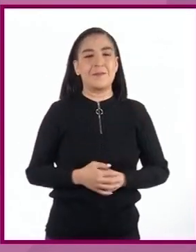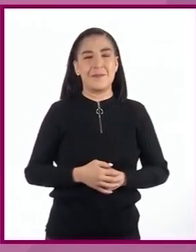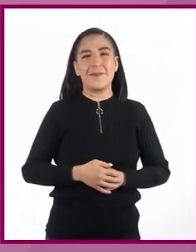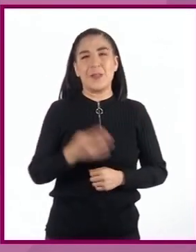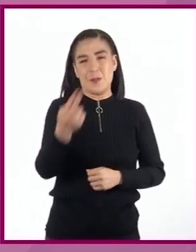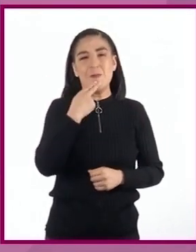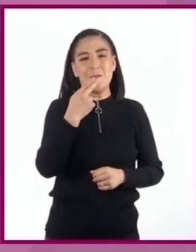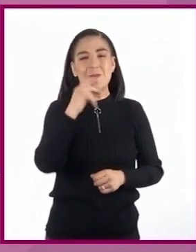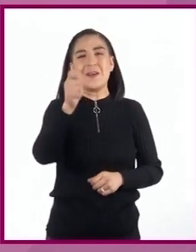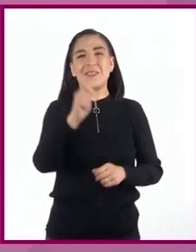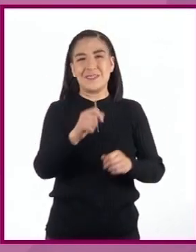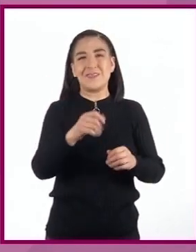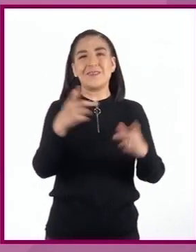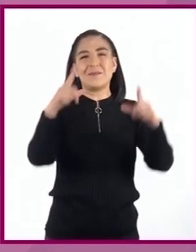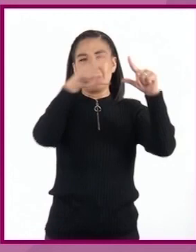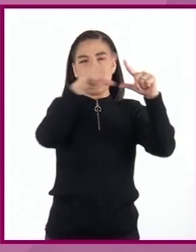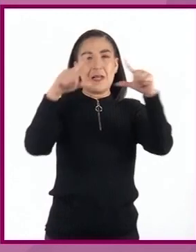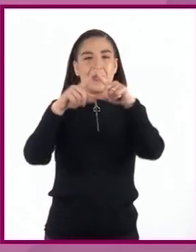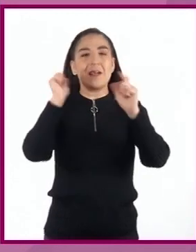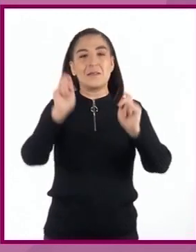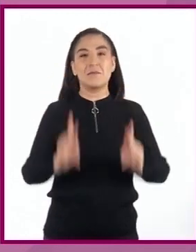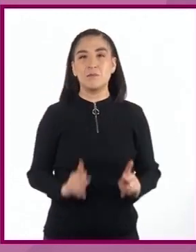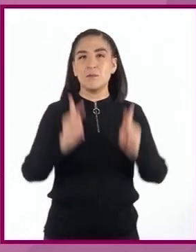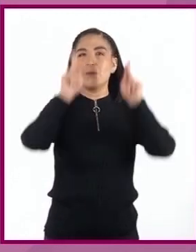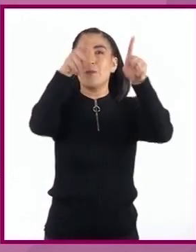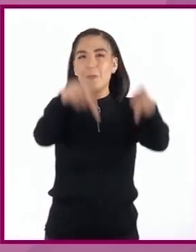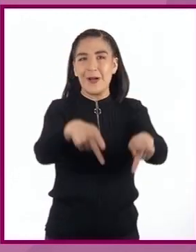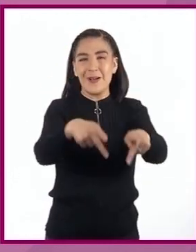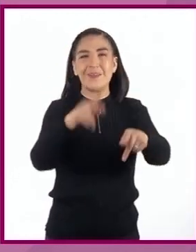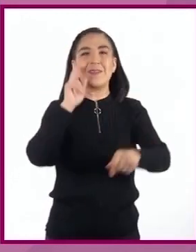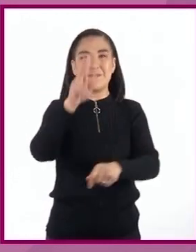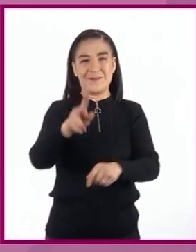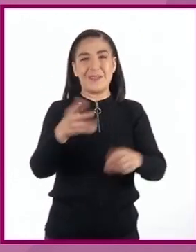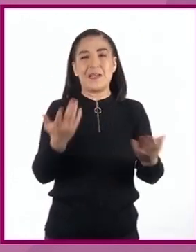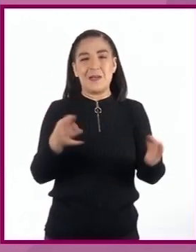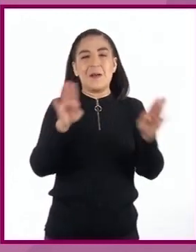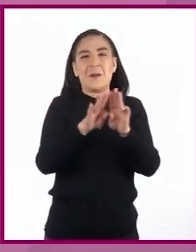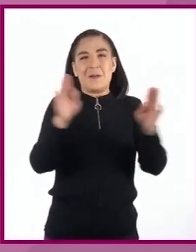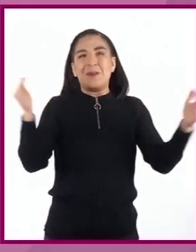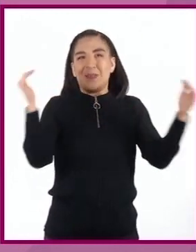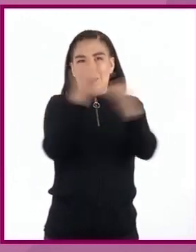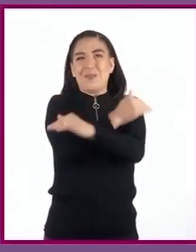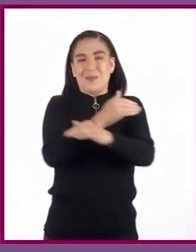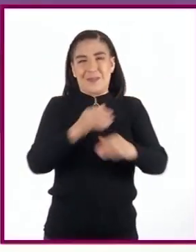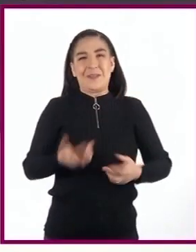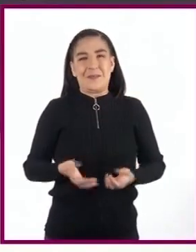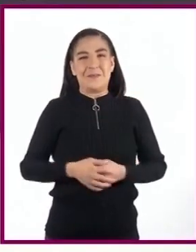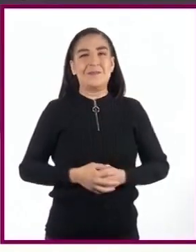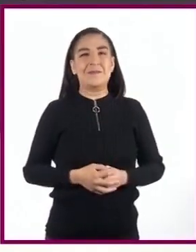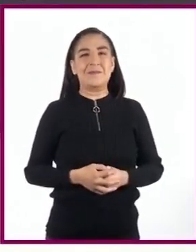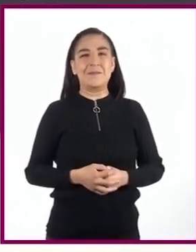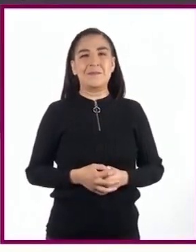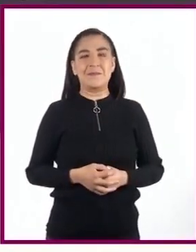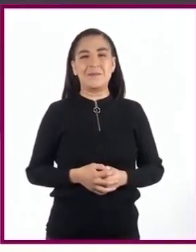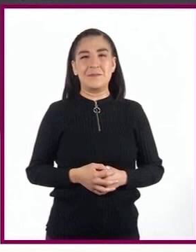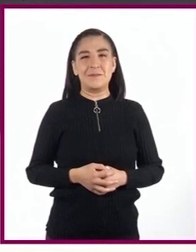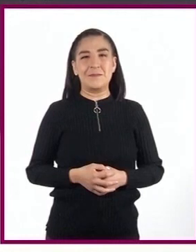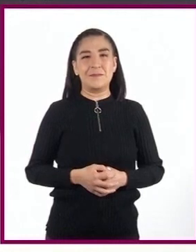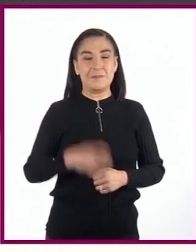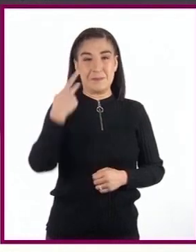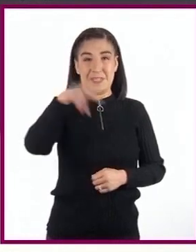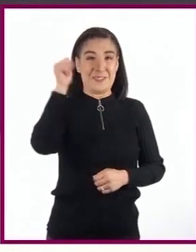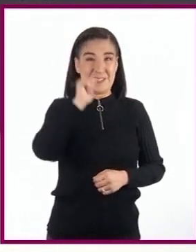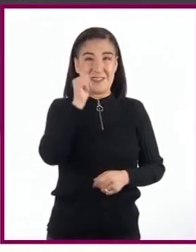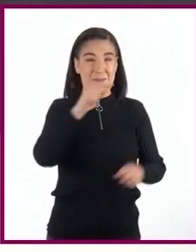los triángulos son algunos tipos de puentes como los peatonales, entre otros. Pero no siempre